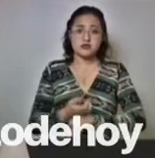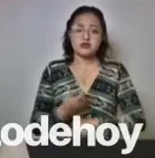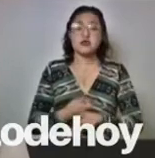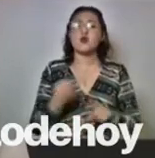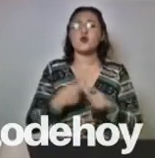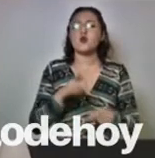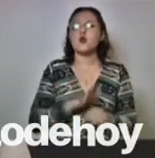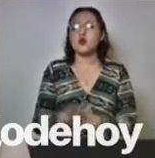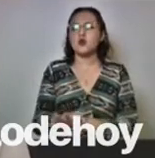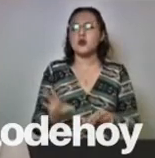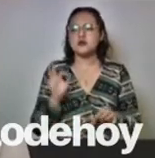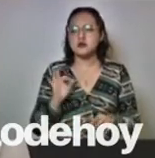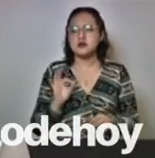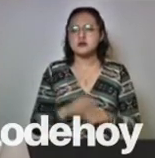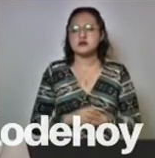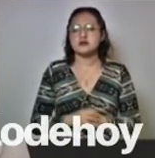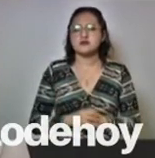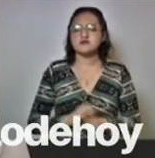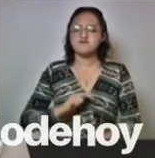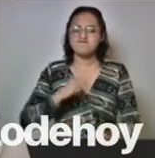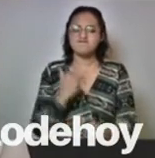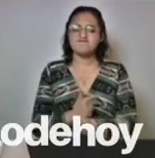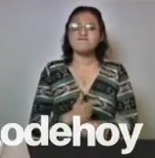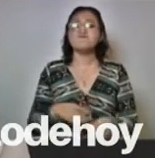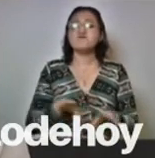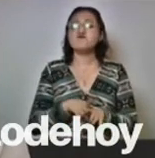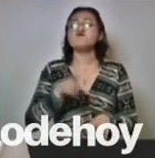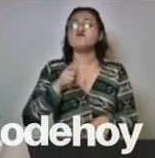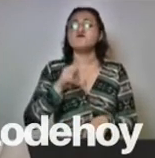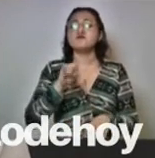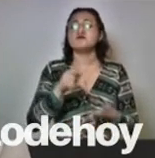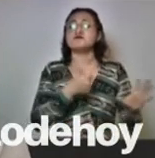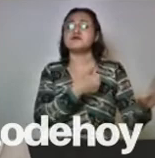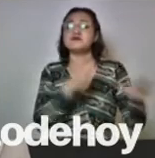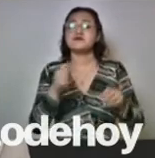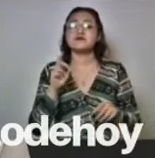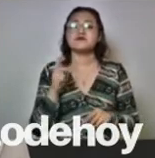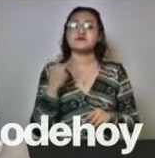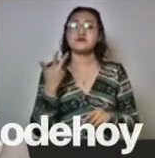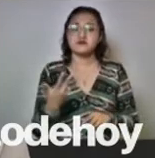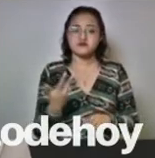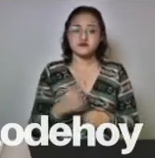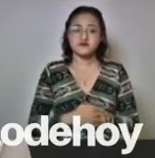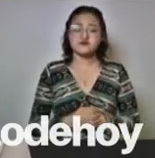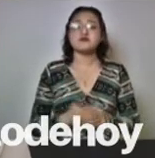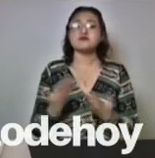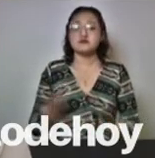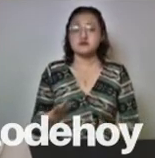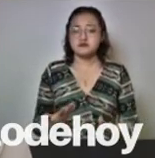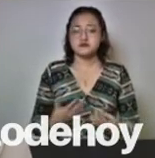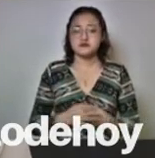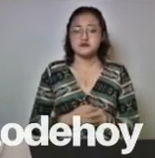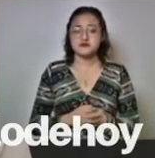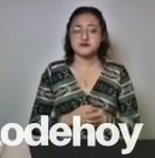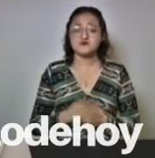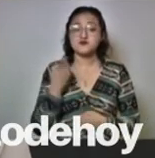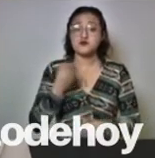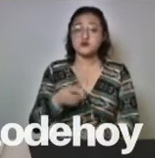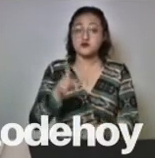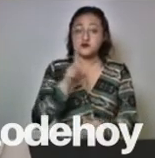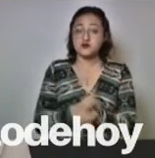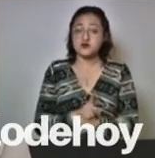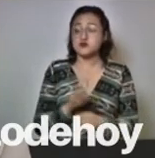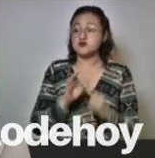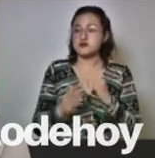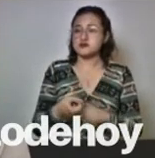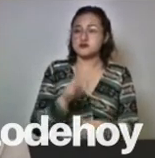de las cuales se han identificado como positivas 638, lo que significa que en un día o en el